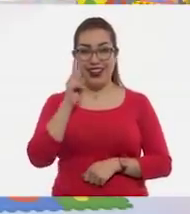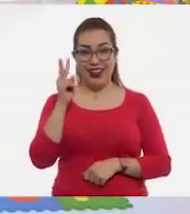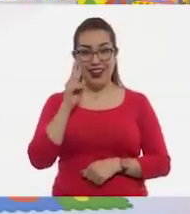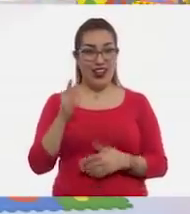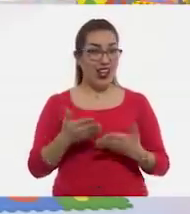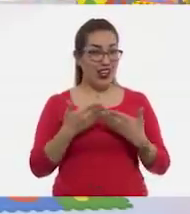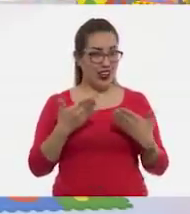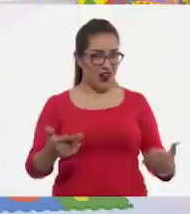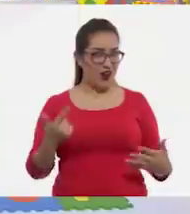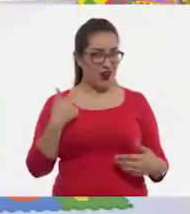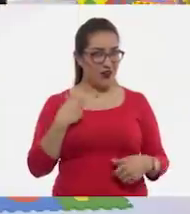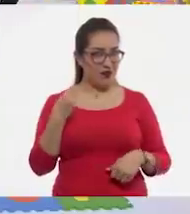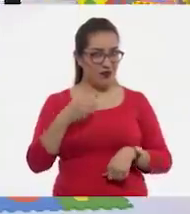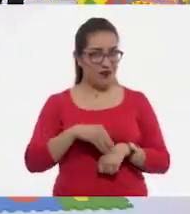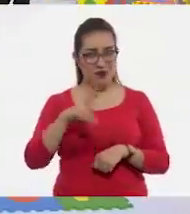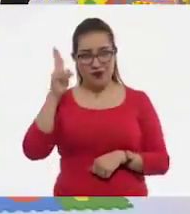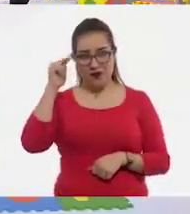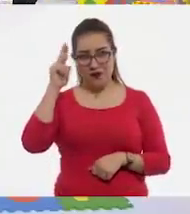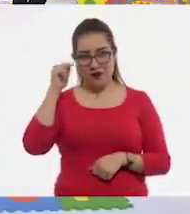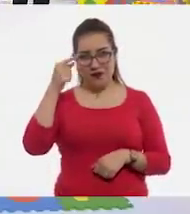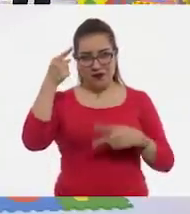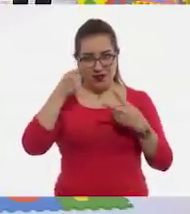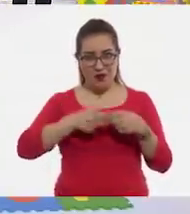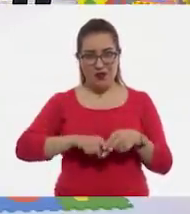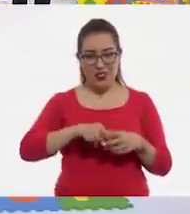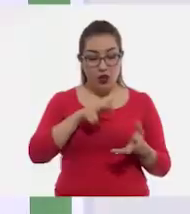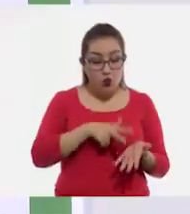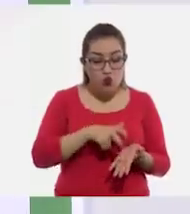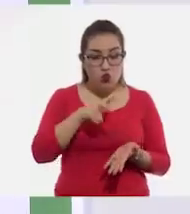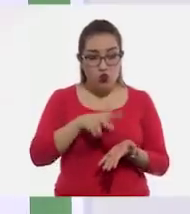mi conejo para comenzar a saltar.